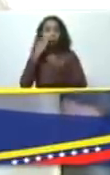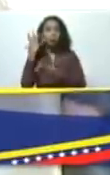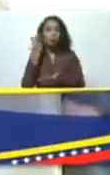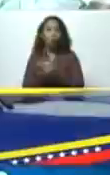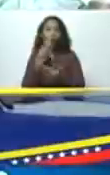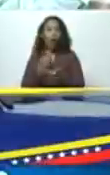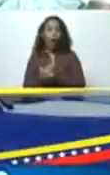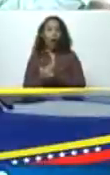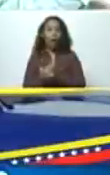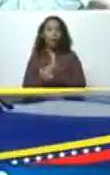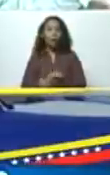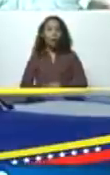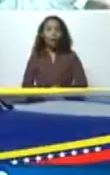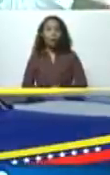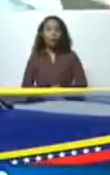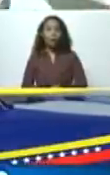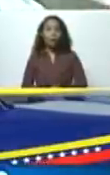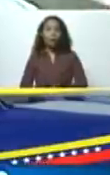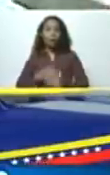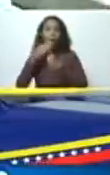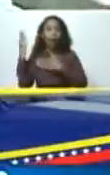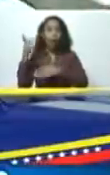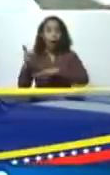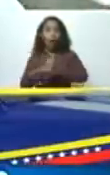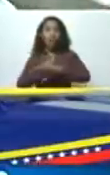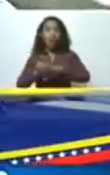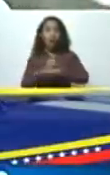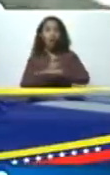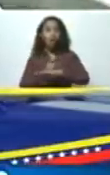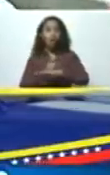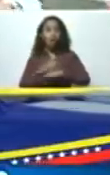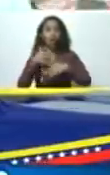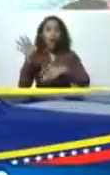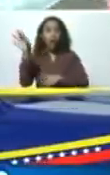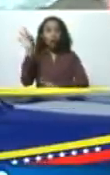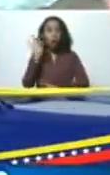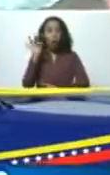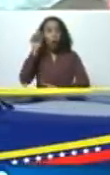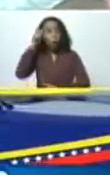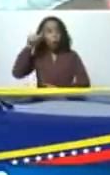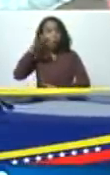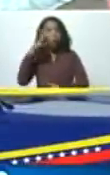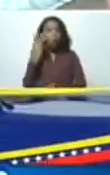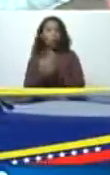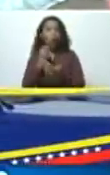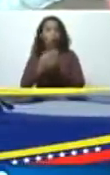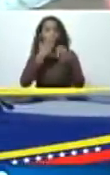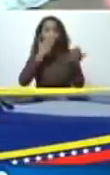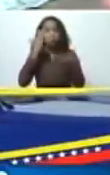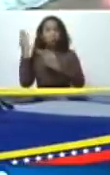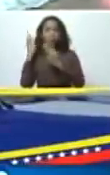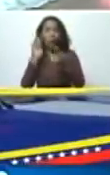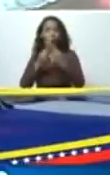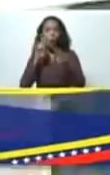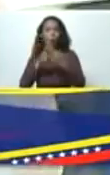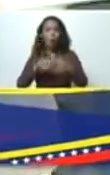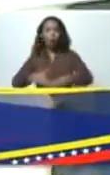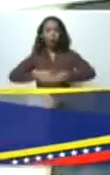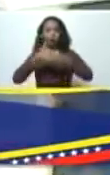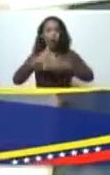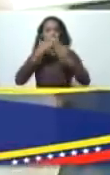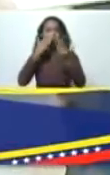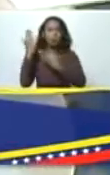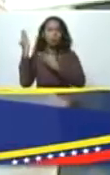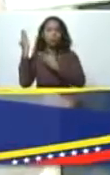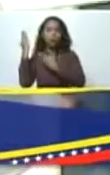monaguense, oriental, que es el gobernador que eligió el pueblo de Monagas, conózcanlo, Ernesto Luna. ¿Cómo te